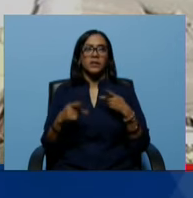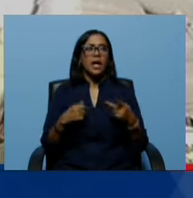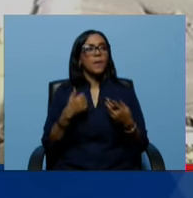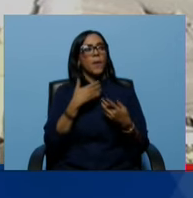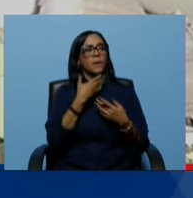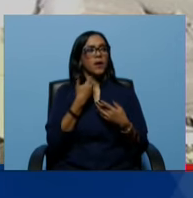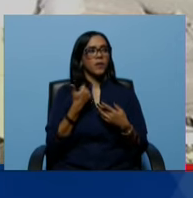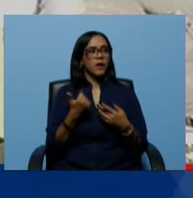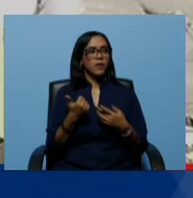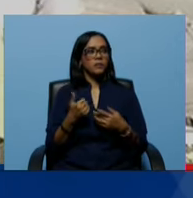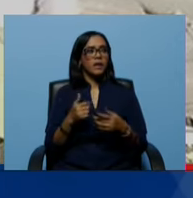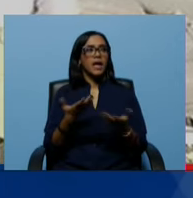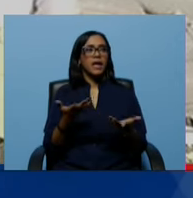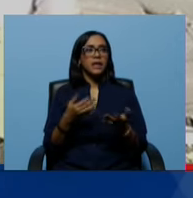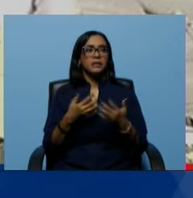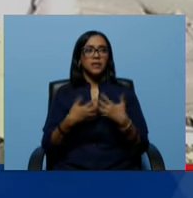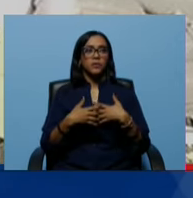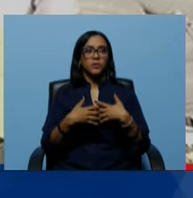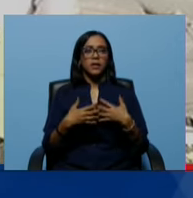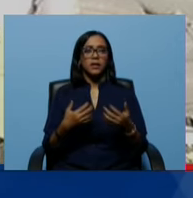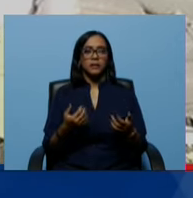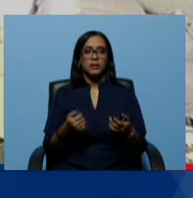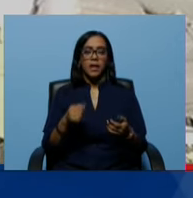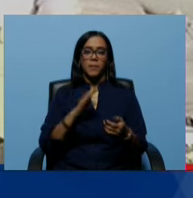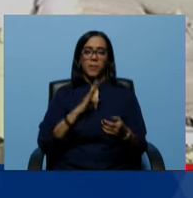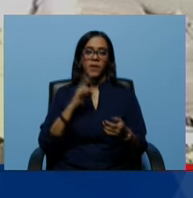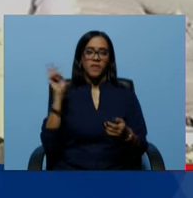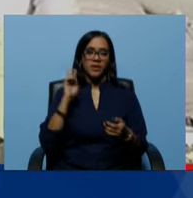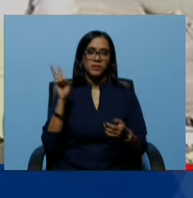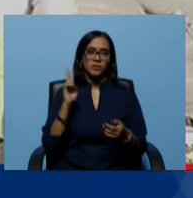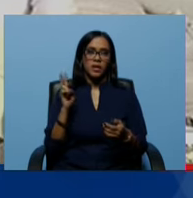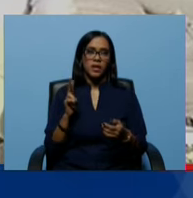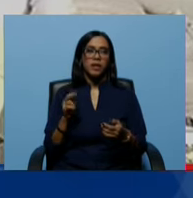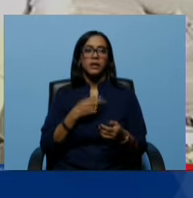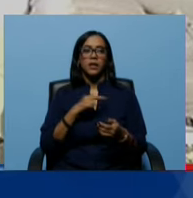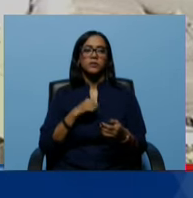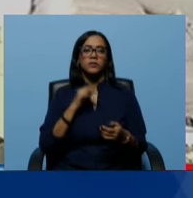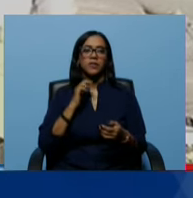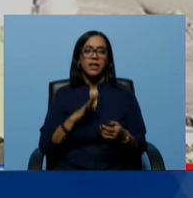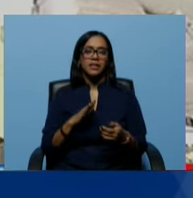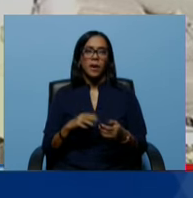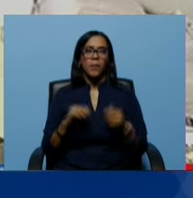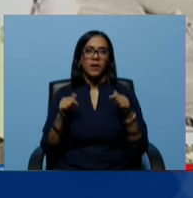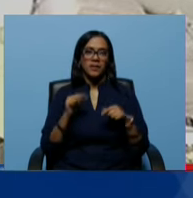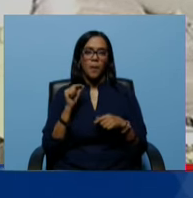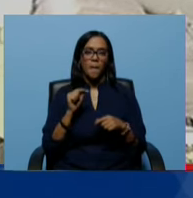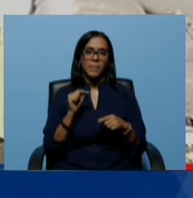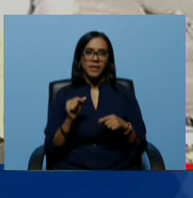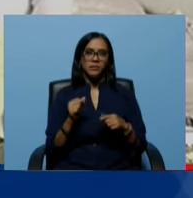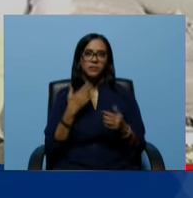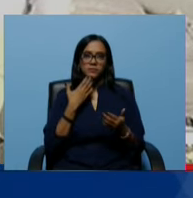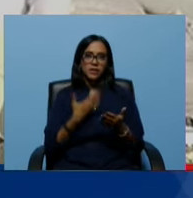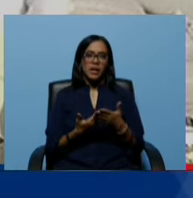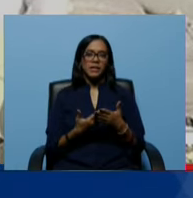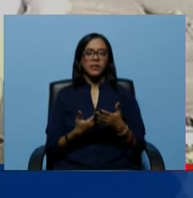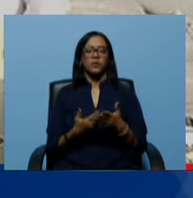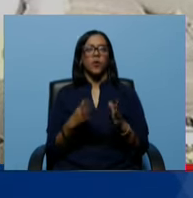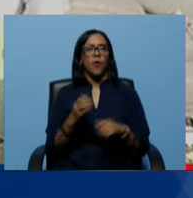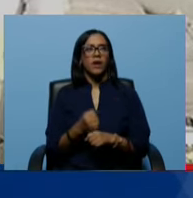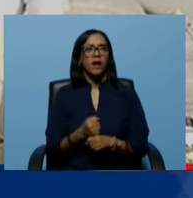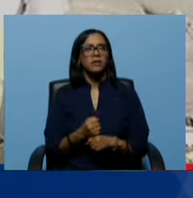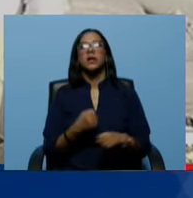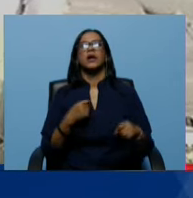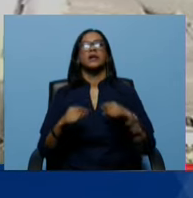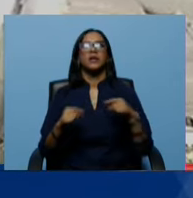mejorado esa industria que es una empresa del Estado venezolano que nosotros estamos en este momento, gracias a su confianza,